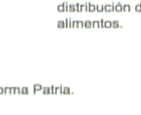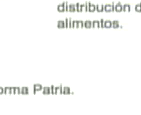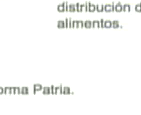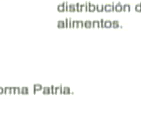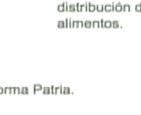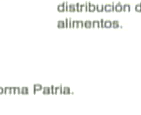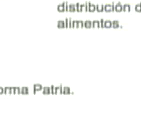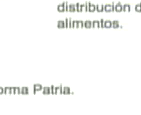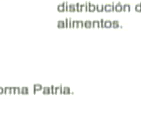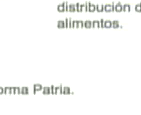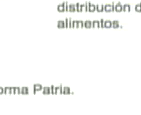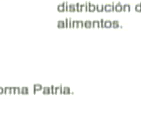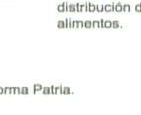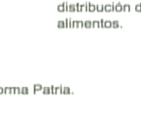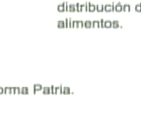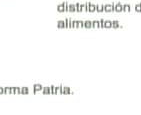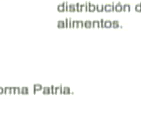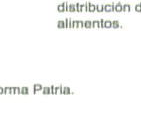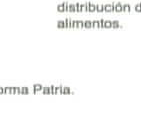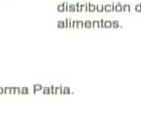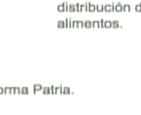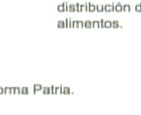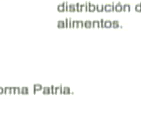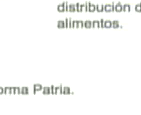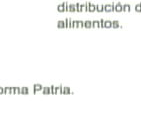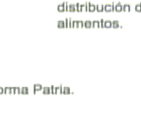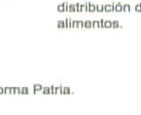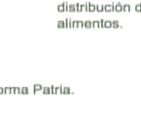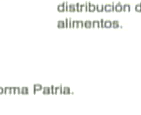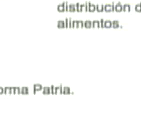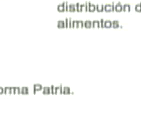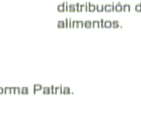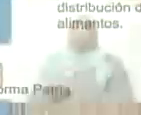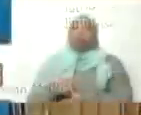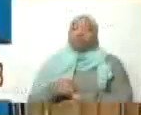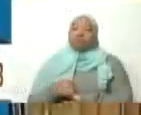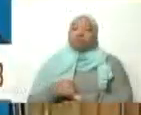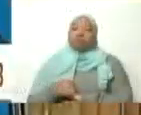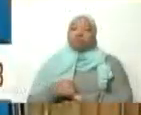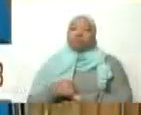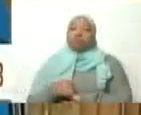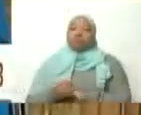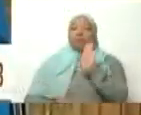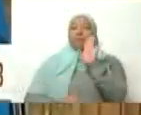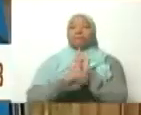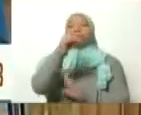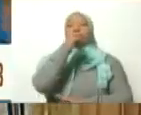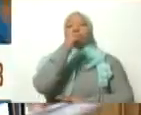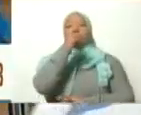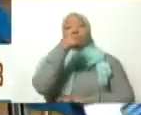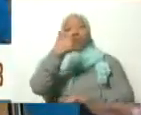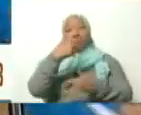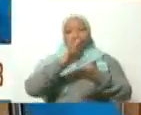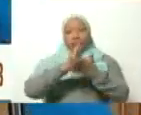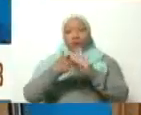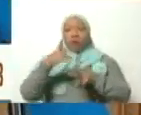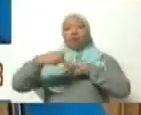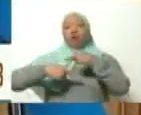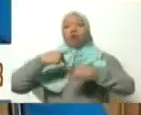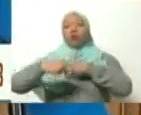para salud, seguridad social, educación, seguridad interna, desarrollo social, infraestructura